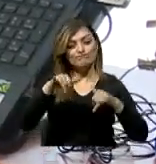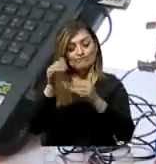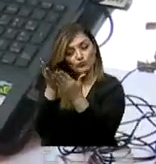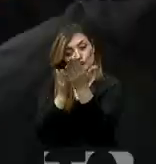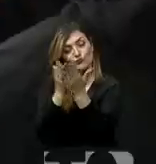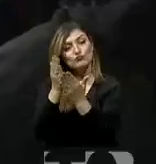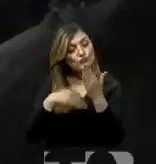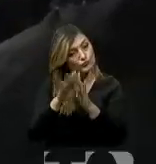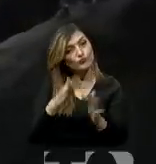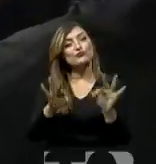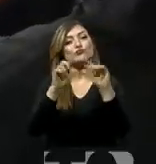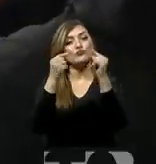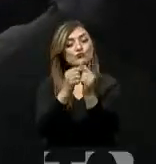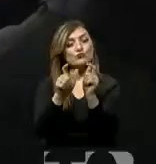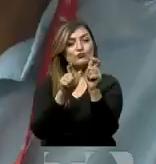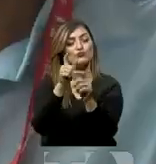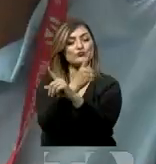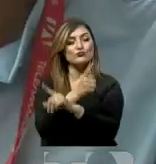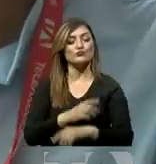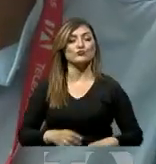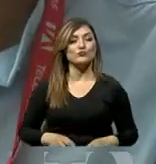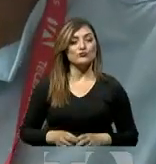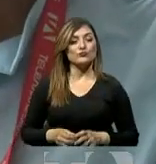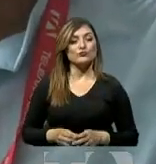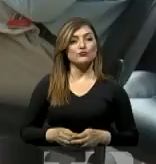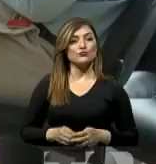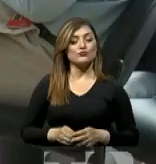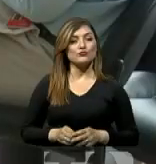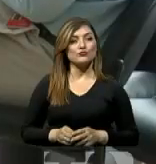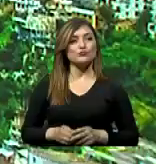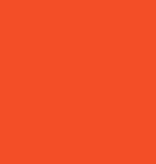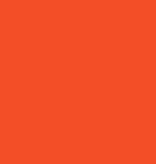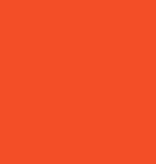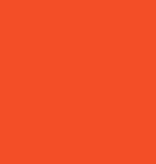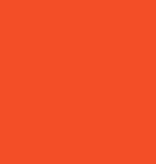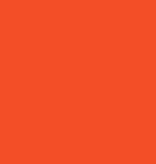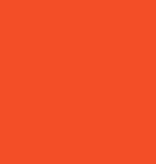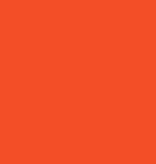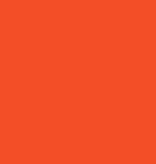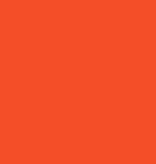servicio óptimo a este grupo prioritario. En Quito, Juan Miguel Rodríguez, 24 horas.